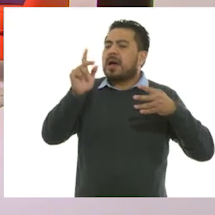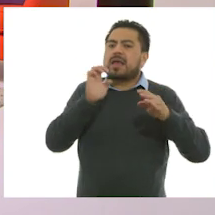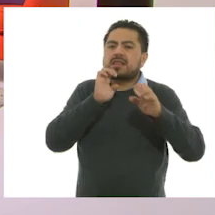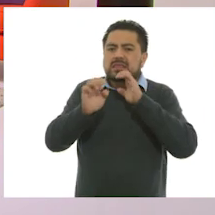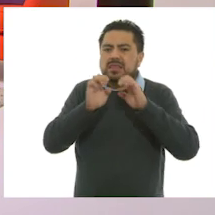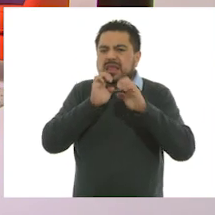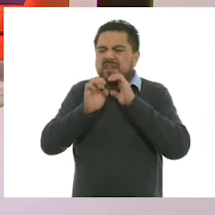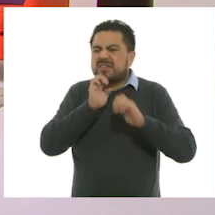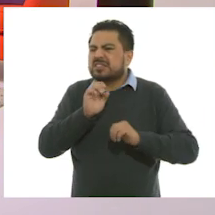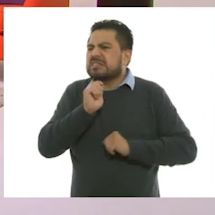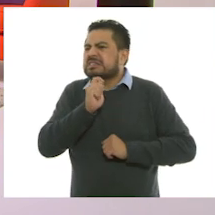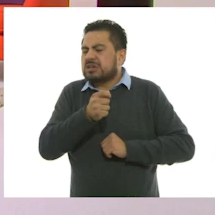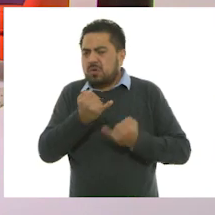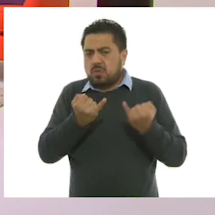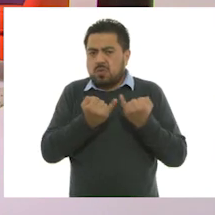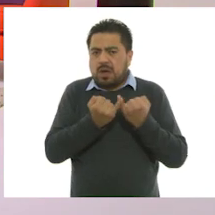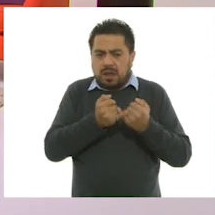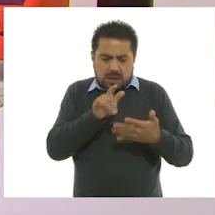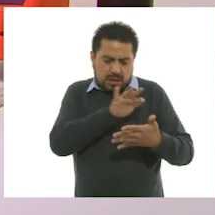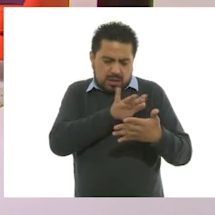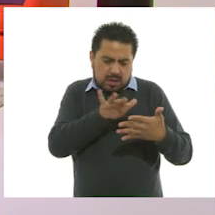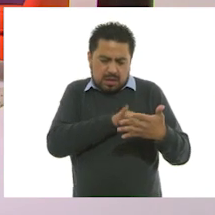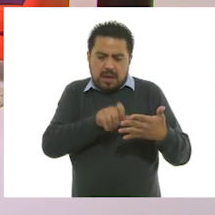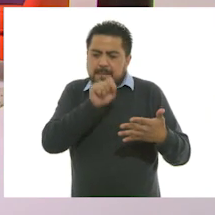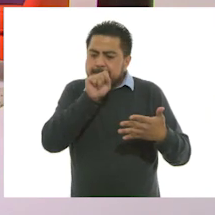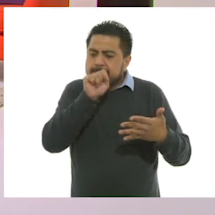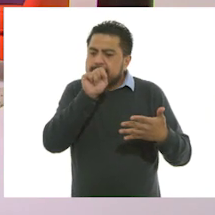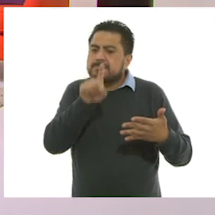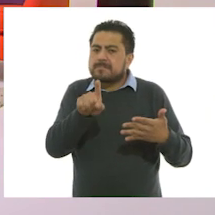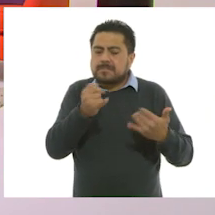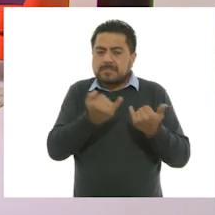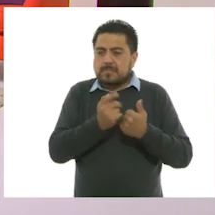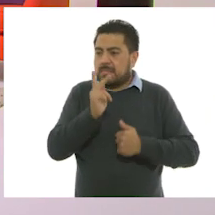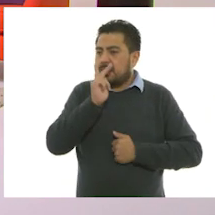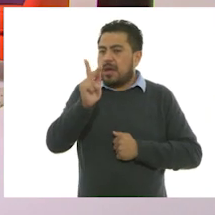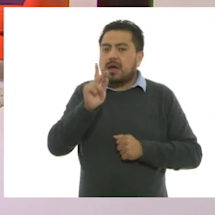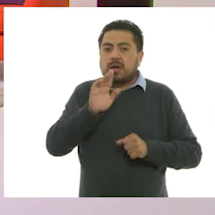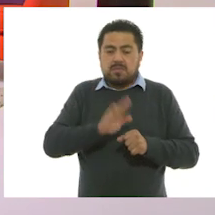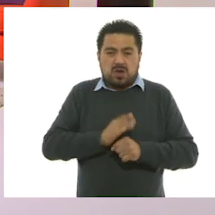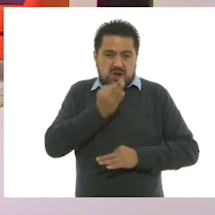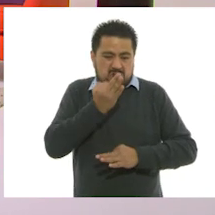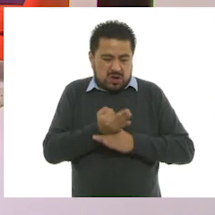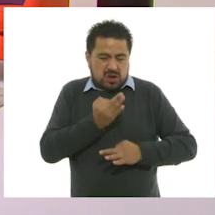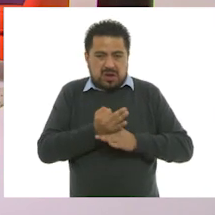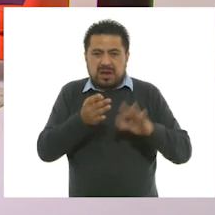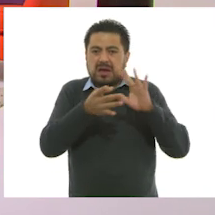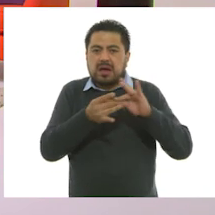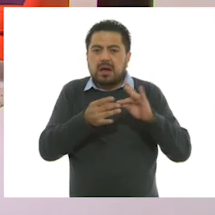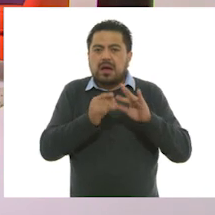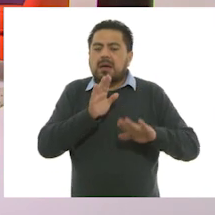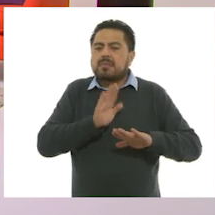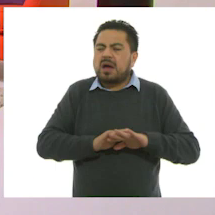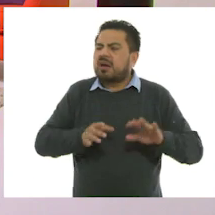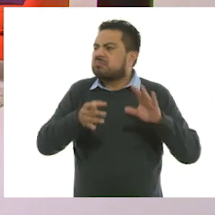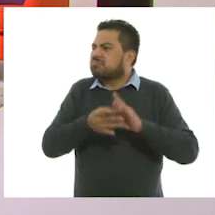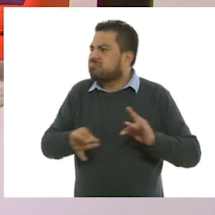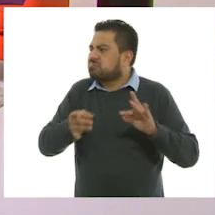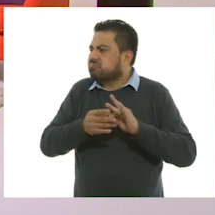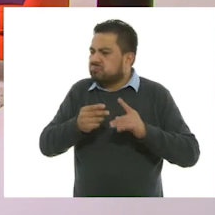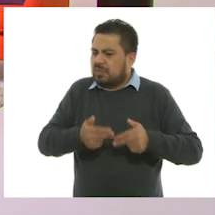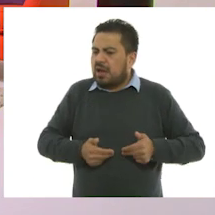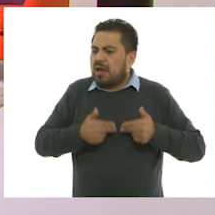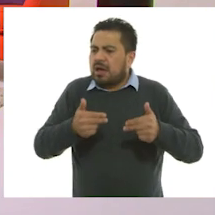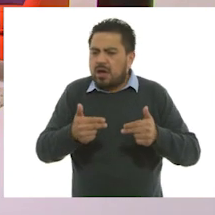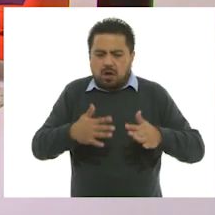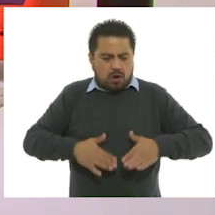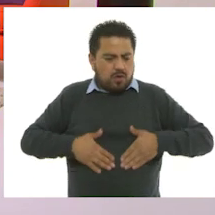entrevistador. Igual en el texto que leímos también estaba esta palabra. Por ello nos mencionabas que vamos dando referentes que generan